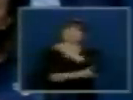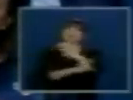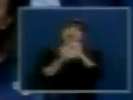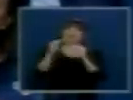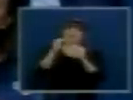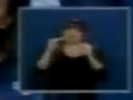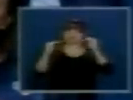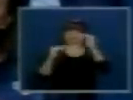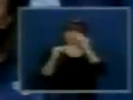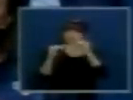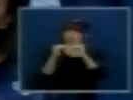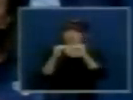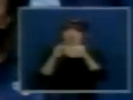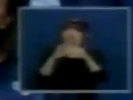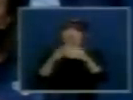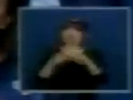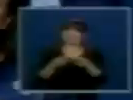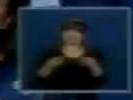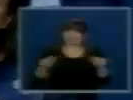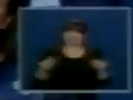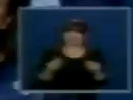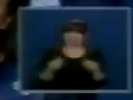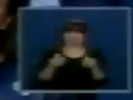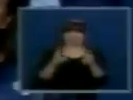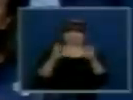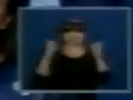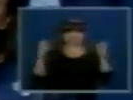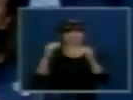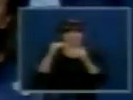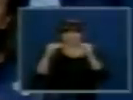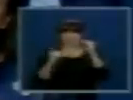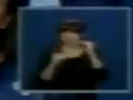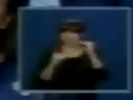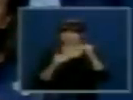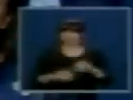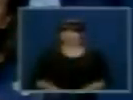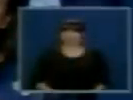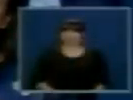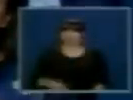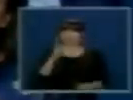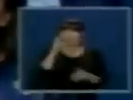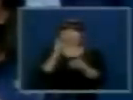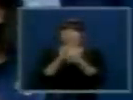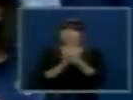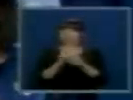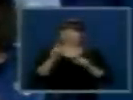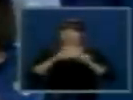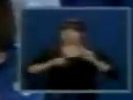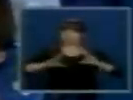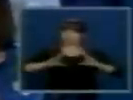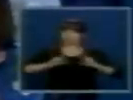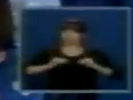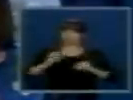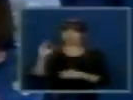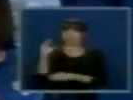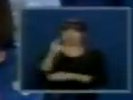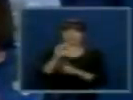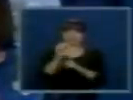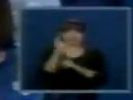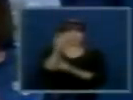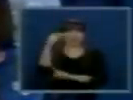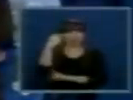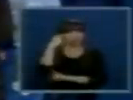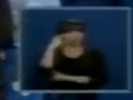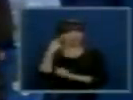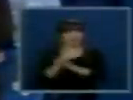desigualdades territoriales son inmensas. Por ello, resulta inadmisible que la inversión social del Estado se maneje de